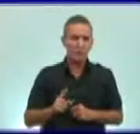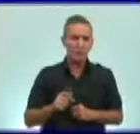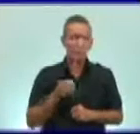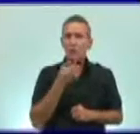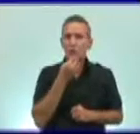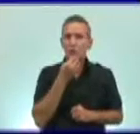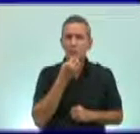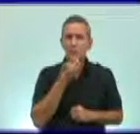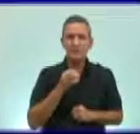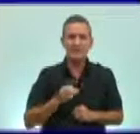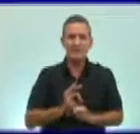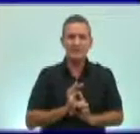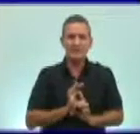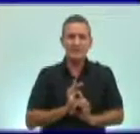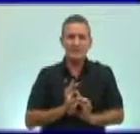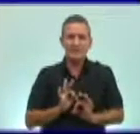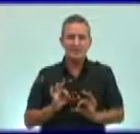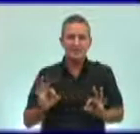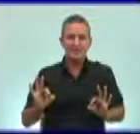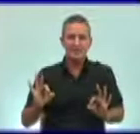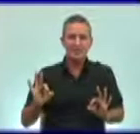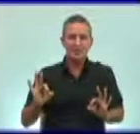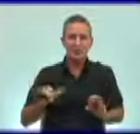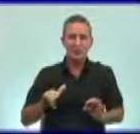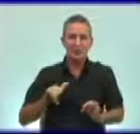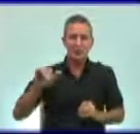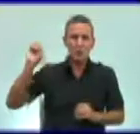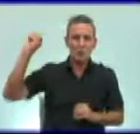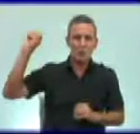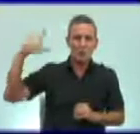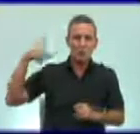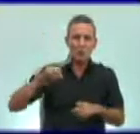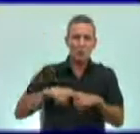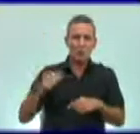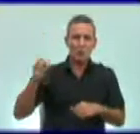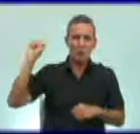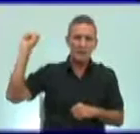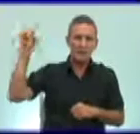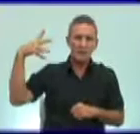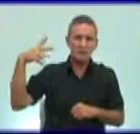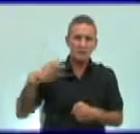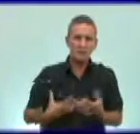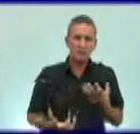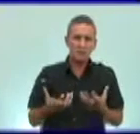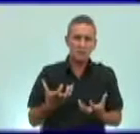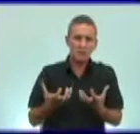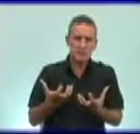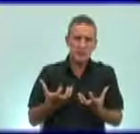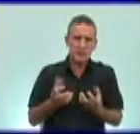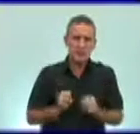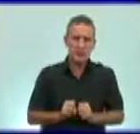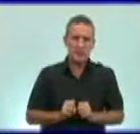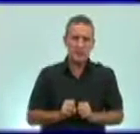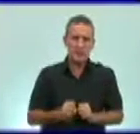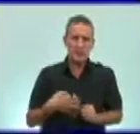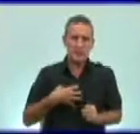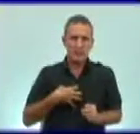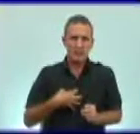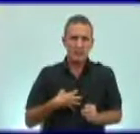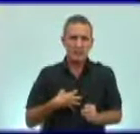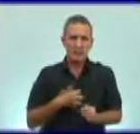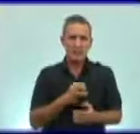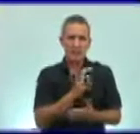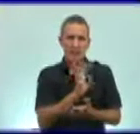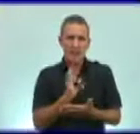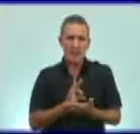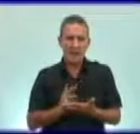sol, porque el sol quema con la misma luz que calienta. El sol tiene manchas. Por lo tanto, si en la naturaleza tiene